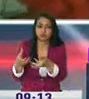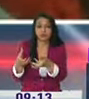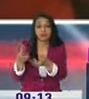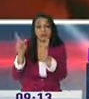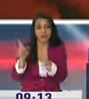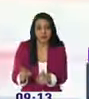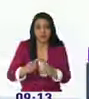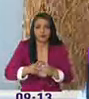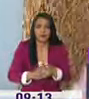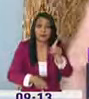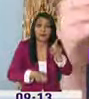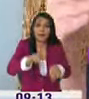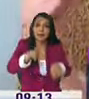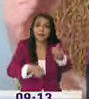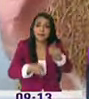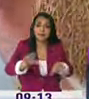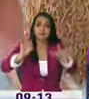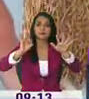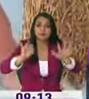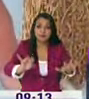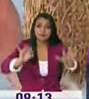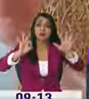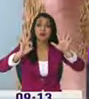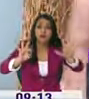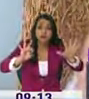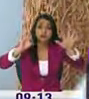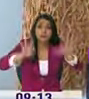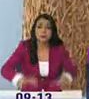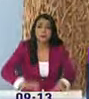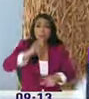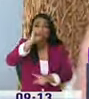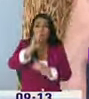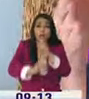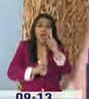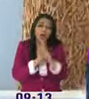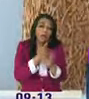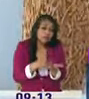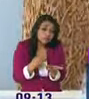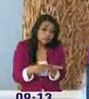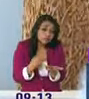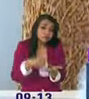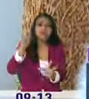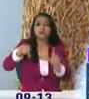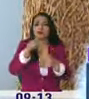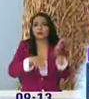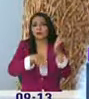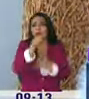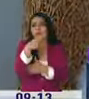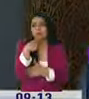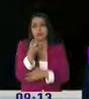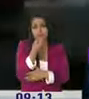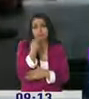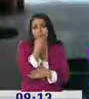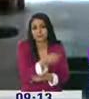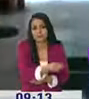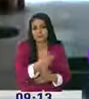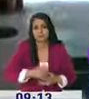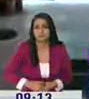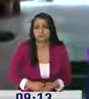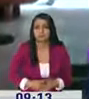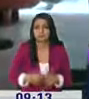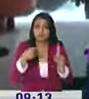Salud Pública. Y a veces se pasan 7, 8, hasta un año estudiando si dan o no la autorización para la medicina.